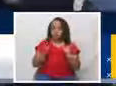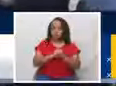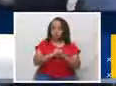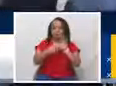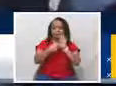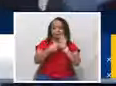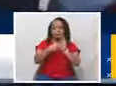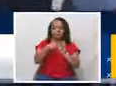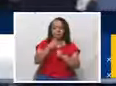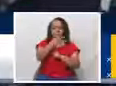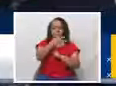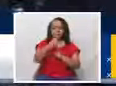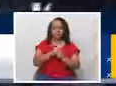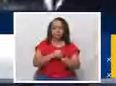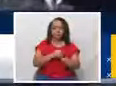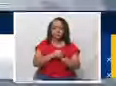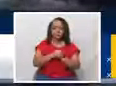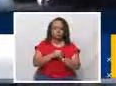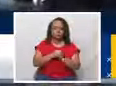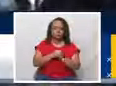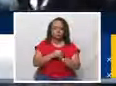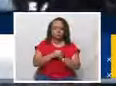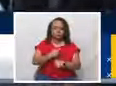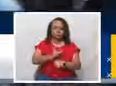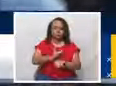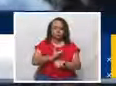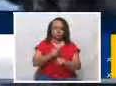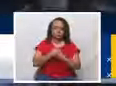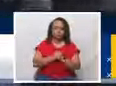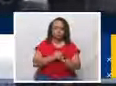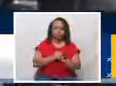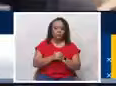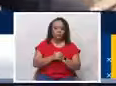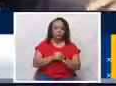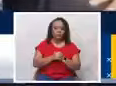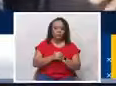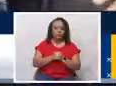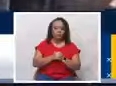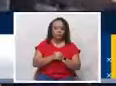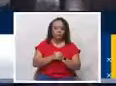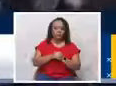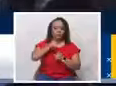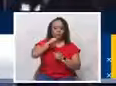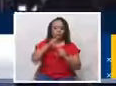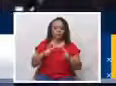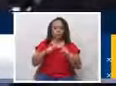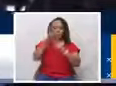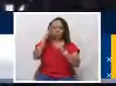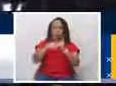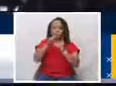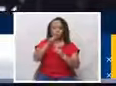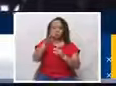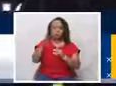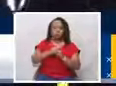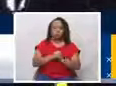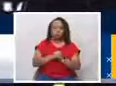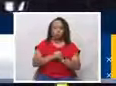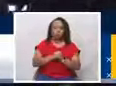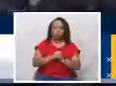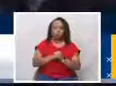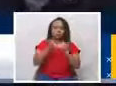la cámara. La medalla que ganó en París 2024. Ahora